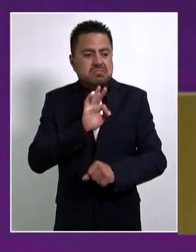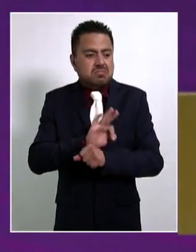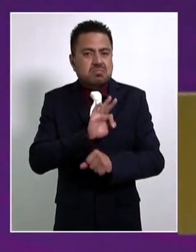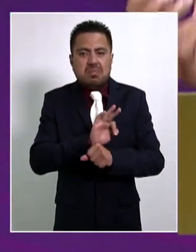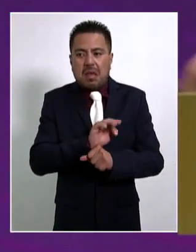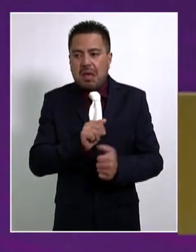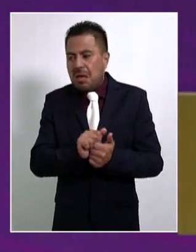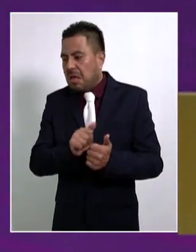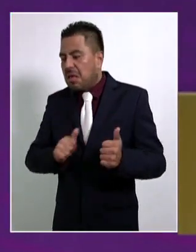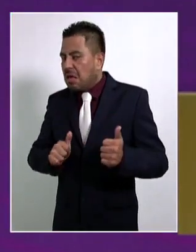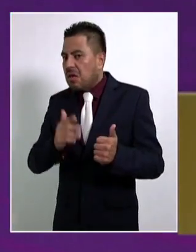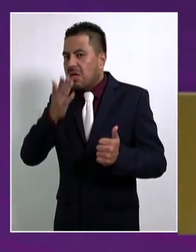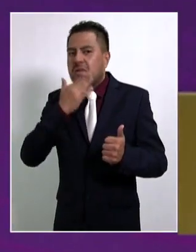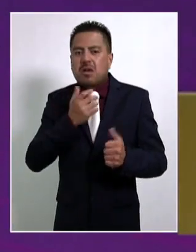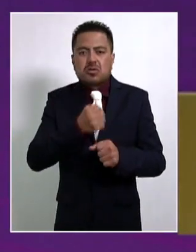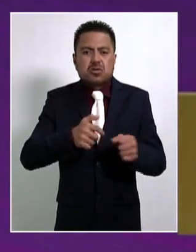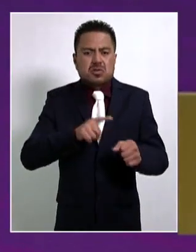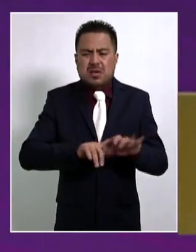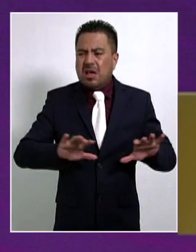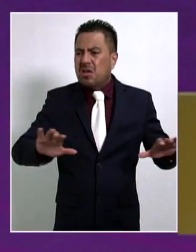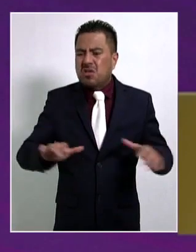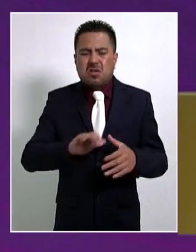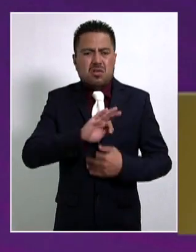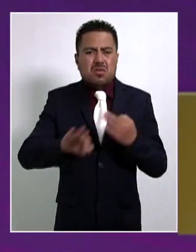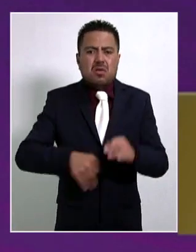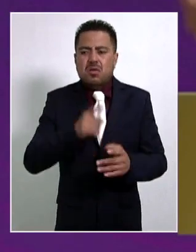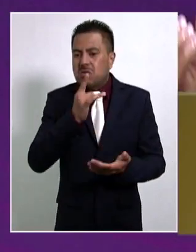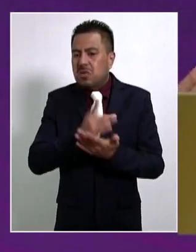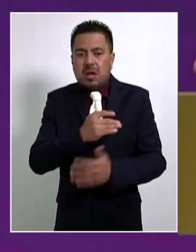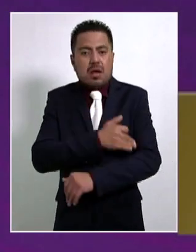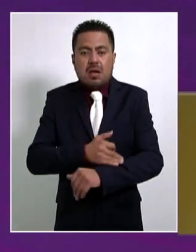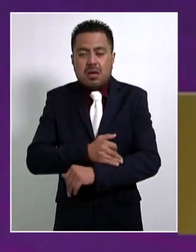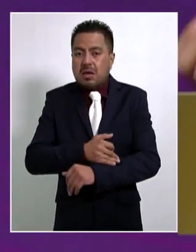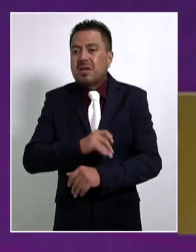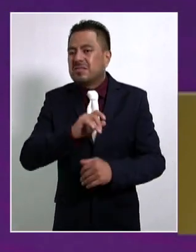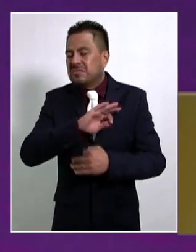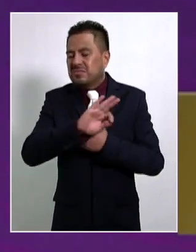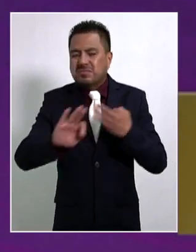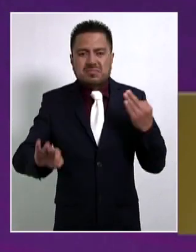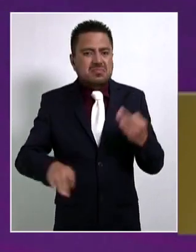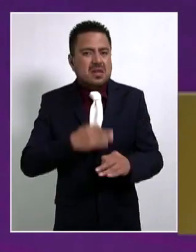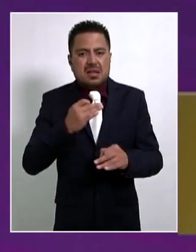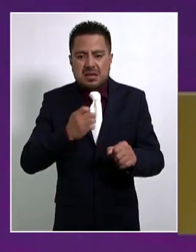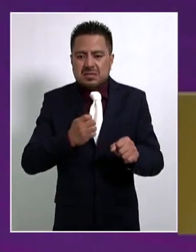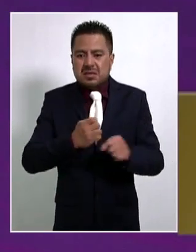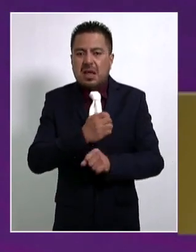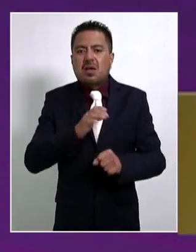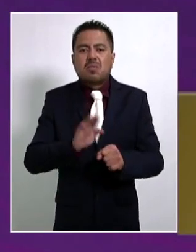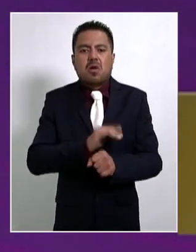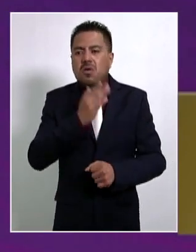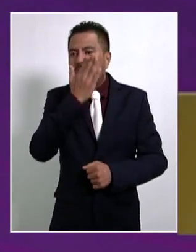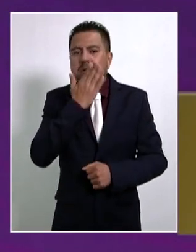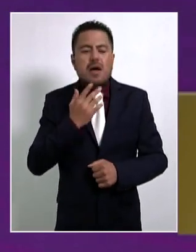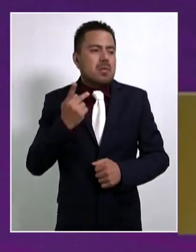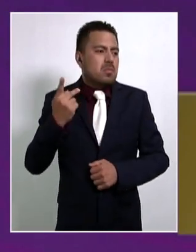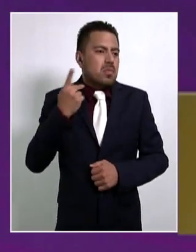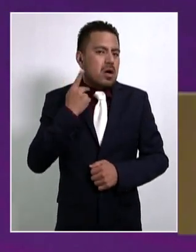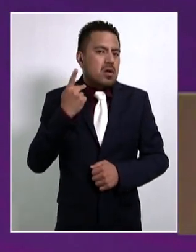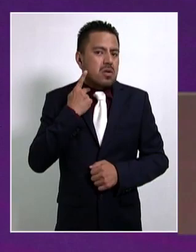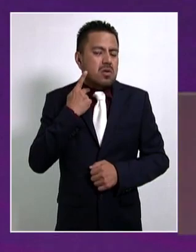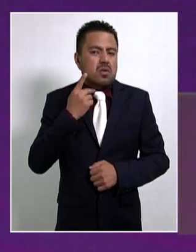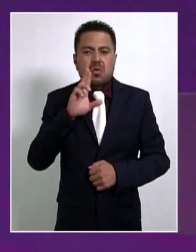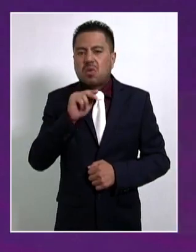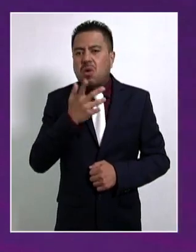de parte de toda la sociedad, no solamente de la familia, sino por supuesto también del Estado, porque no hay políticas ni